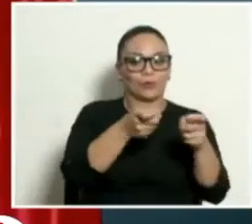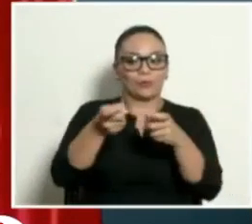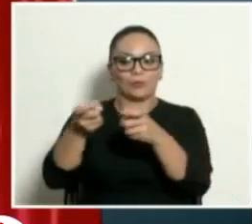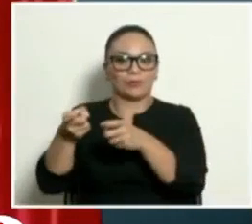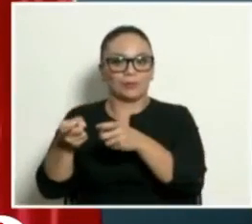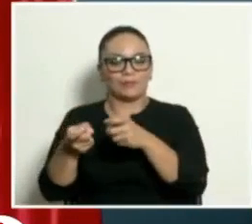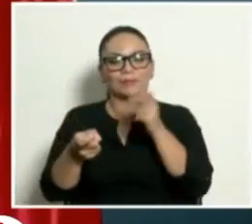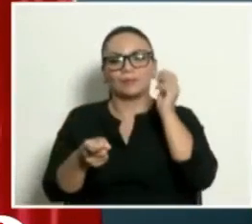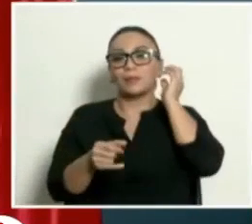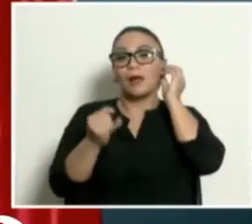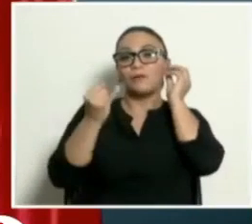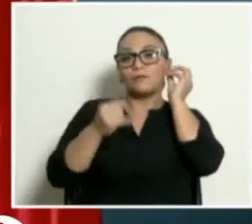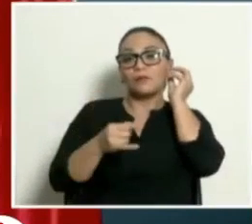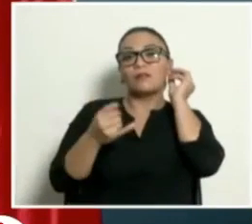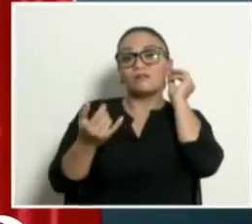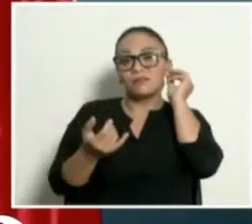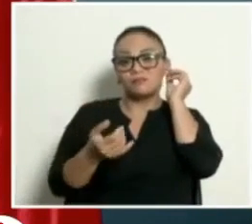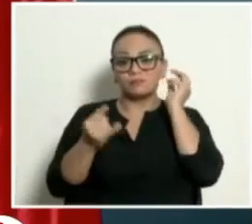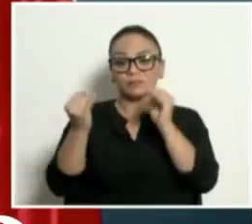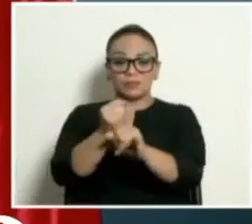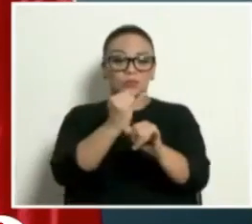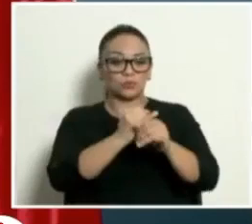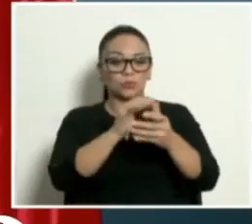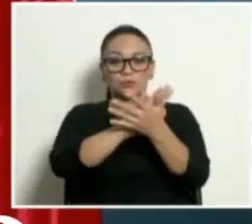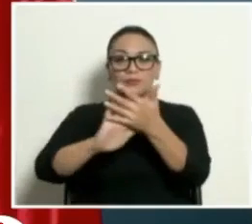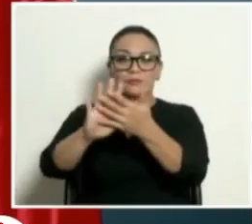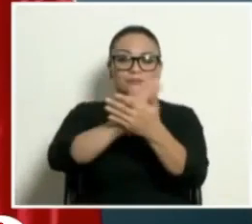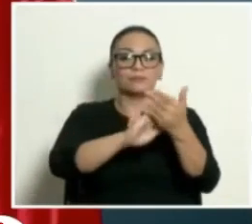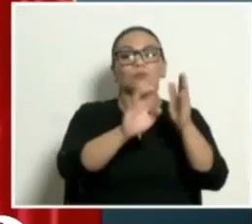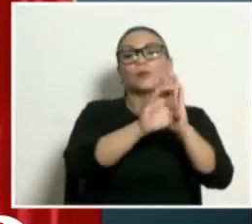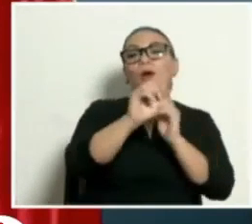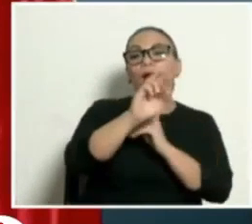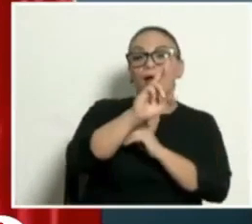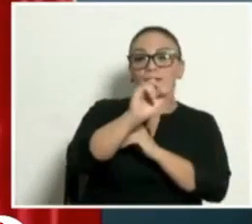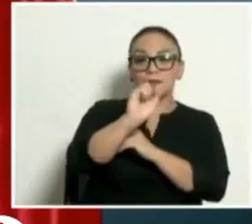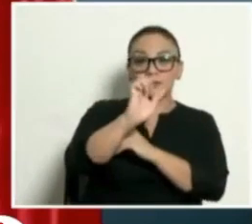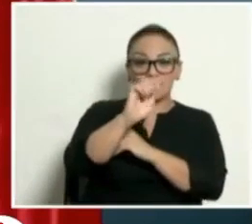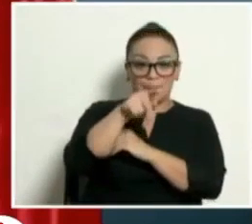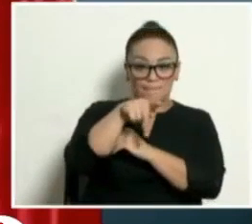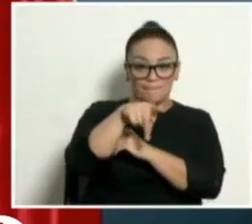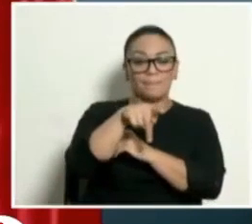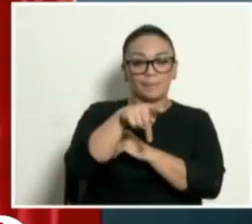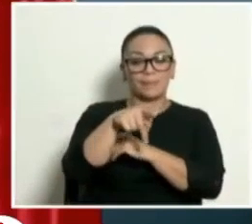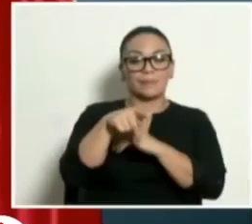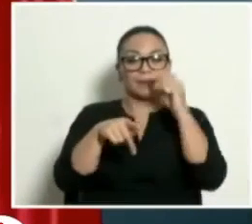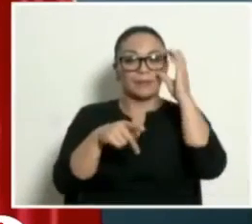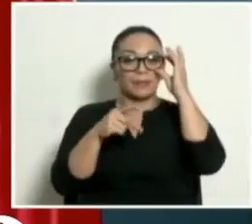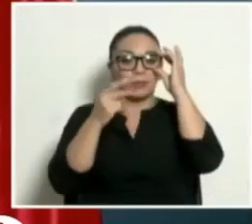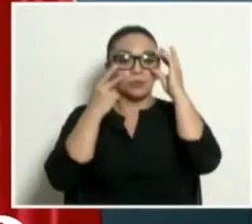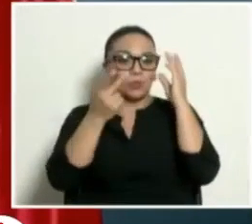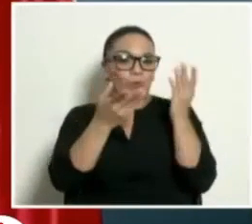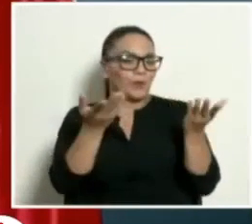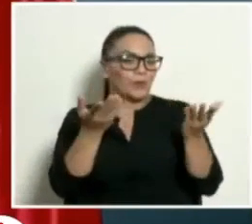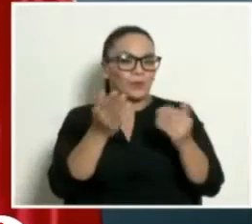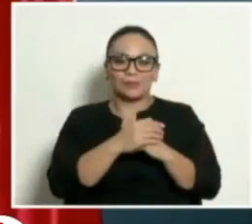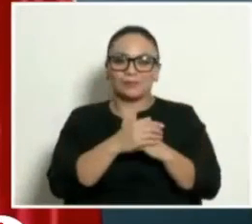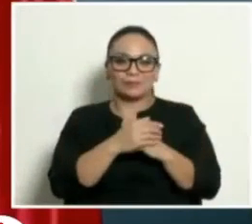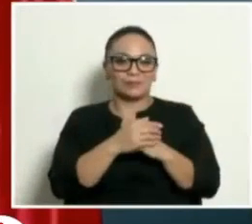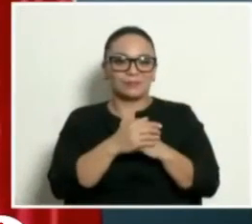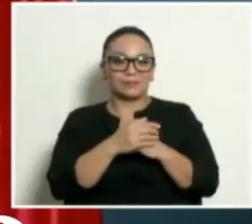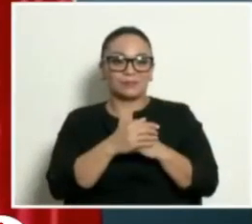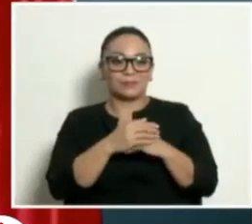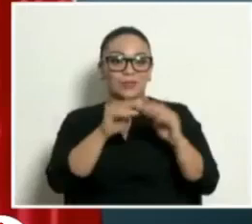hicimos fue un enredo de instituciones como ARECEP, que yo veo, la nota de ARECEP para mí no